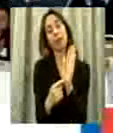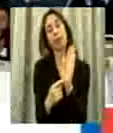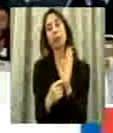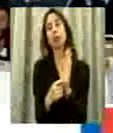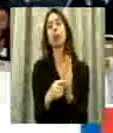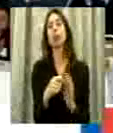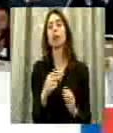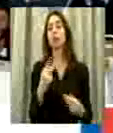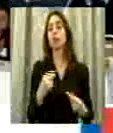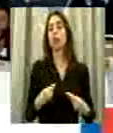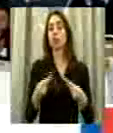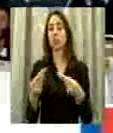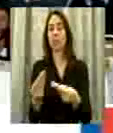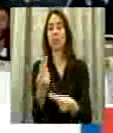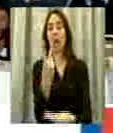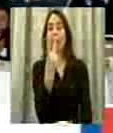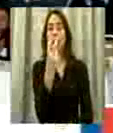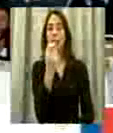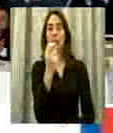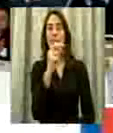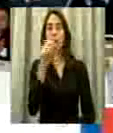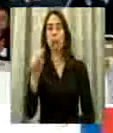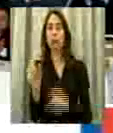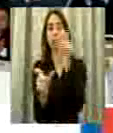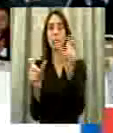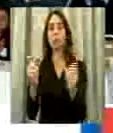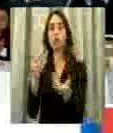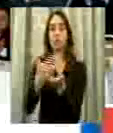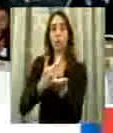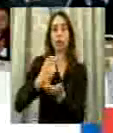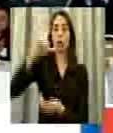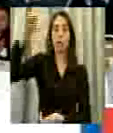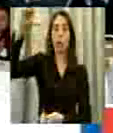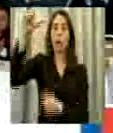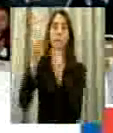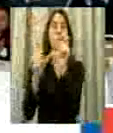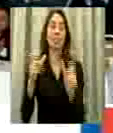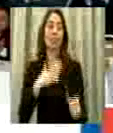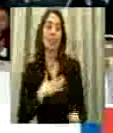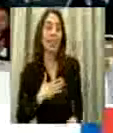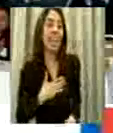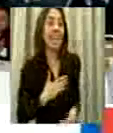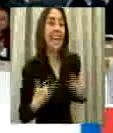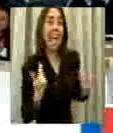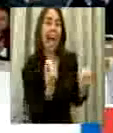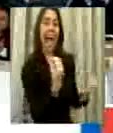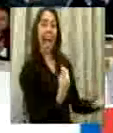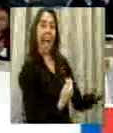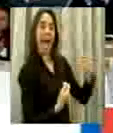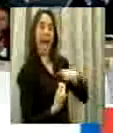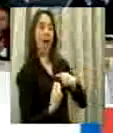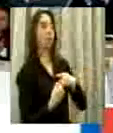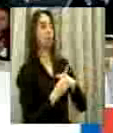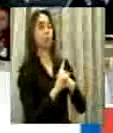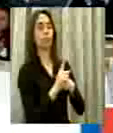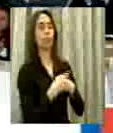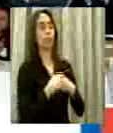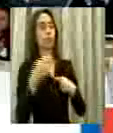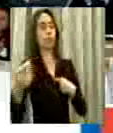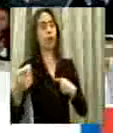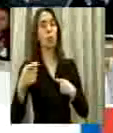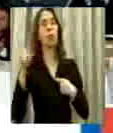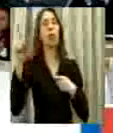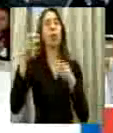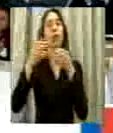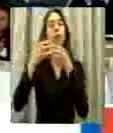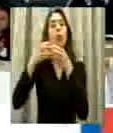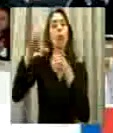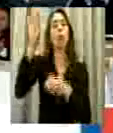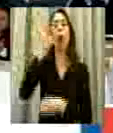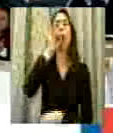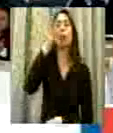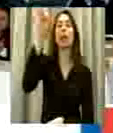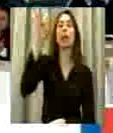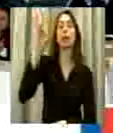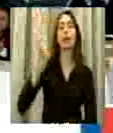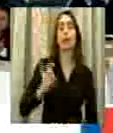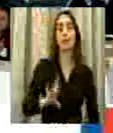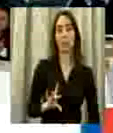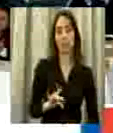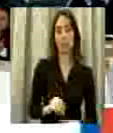entrega el 20% de mayores ingresos, así que algunos se entusiasmaron y no pudieron cobrarlo por estar en el quintil más rico. Pero también